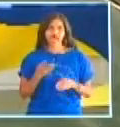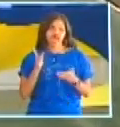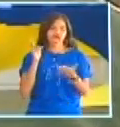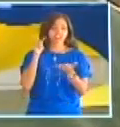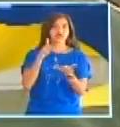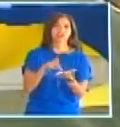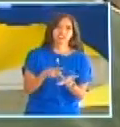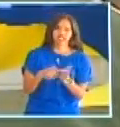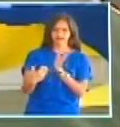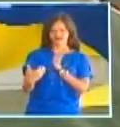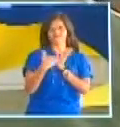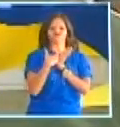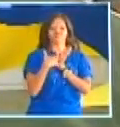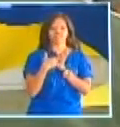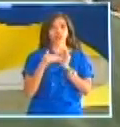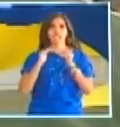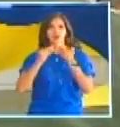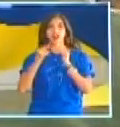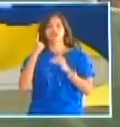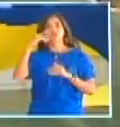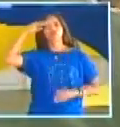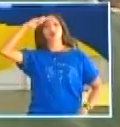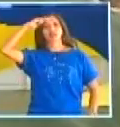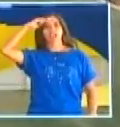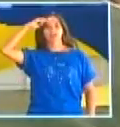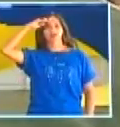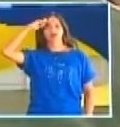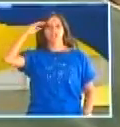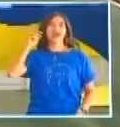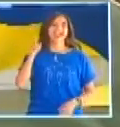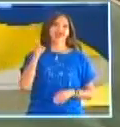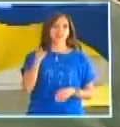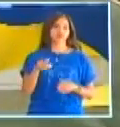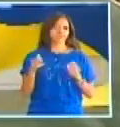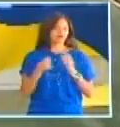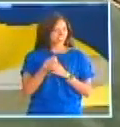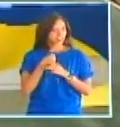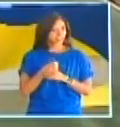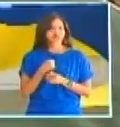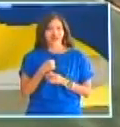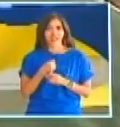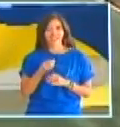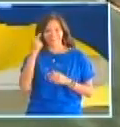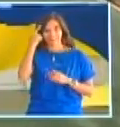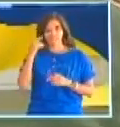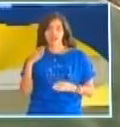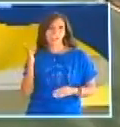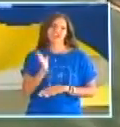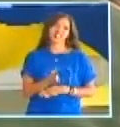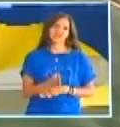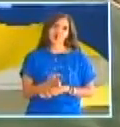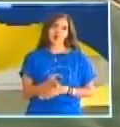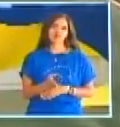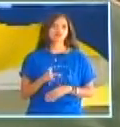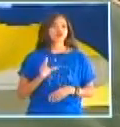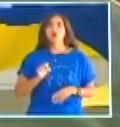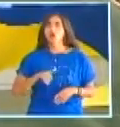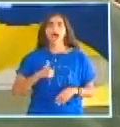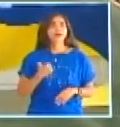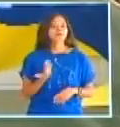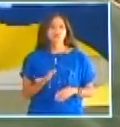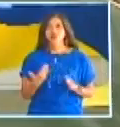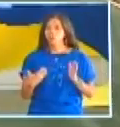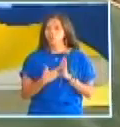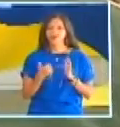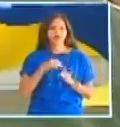entrarle a la moral de un soldado, ellos pretenden chantajearlo con una sanción. No han podido ni podrán